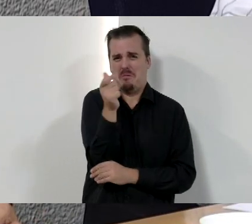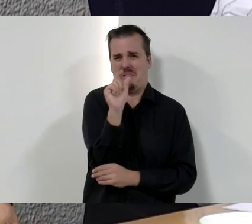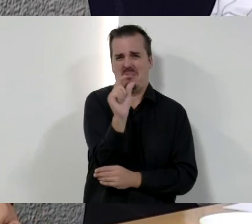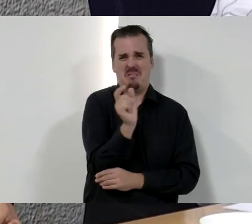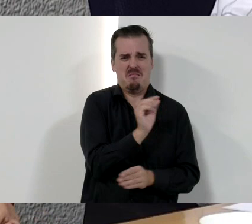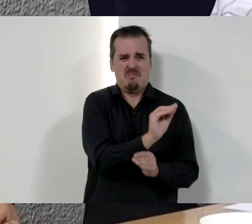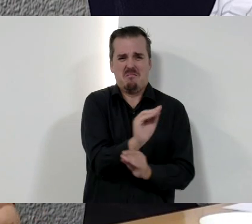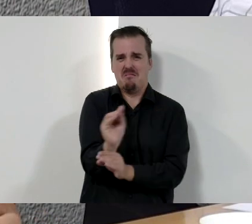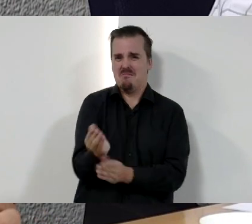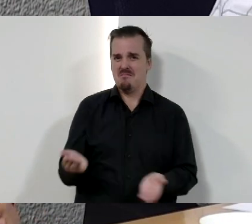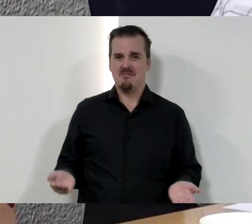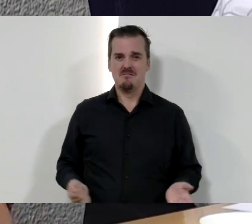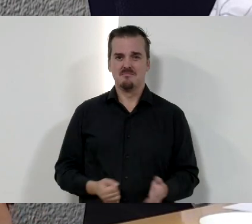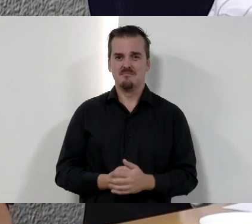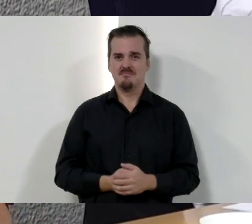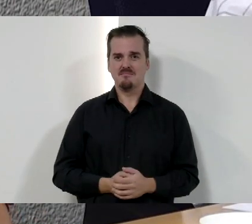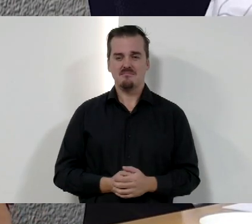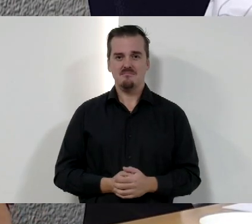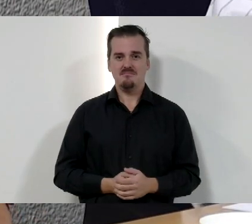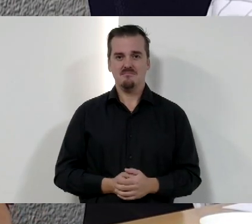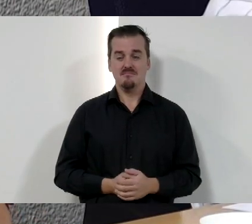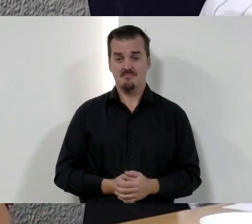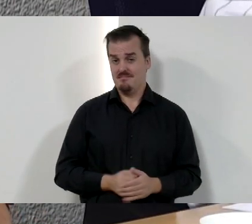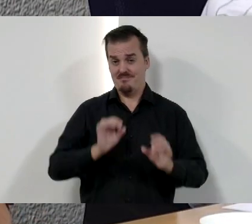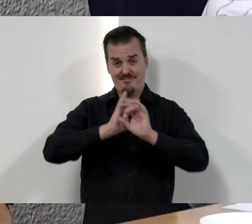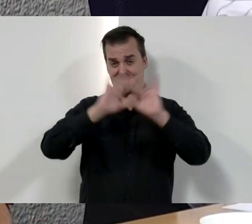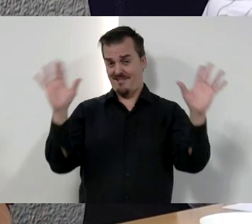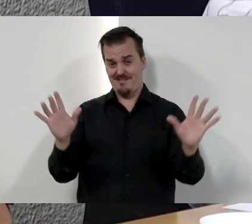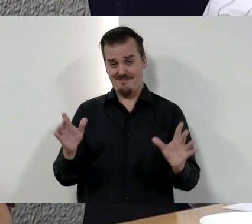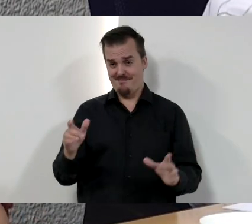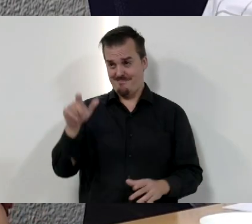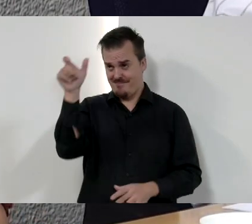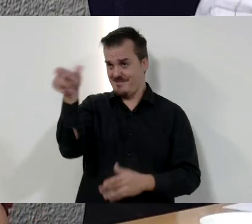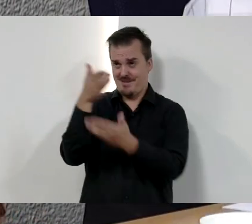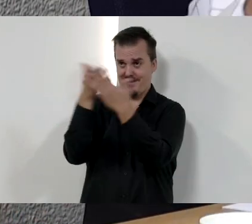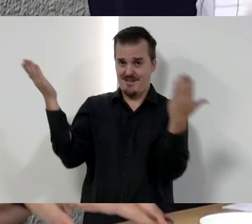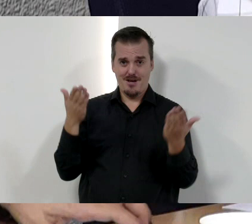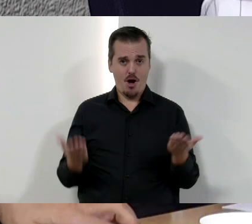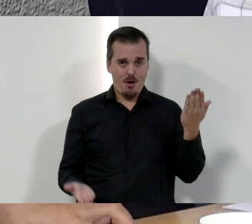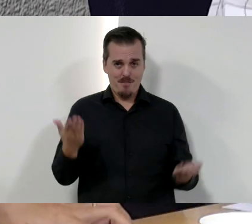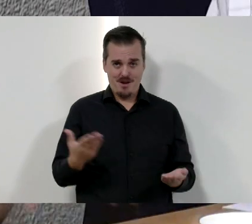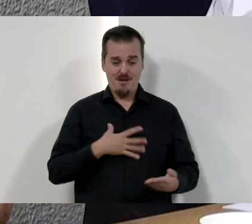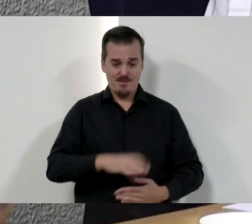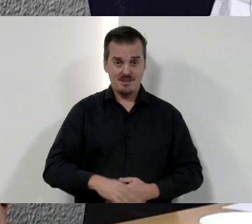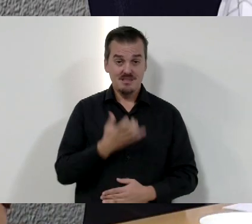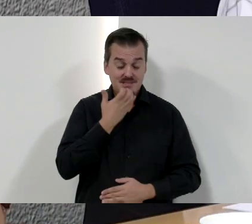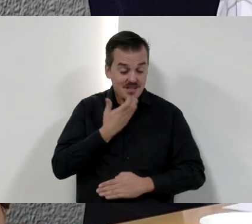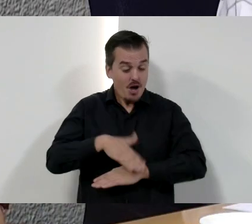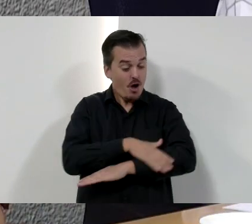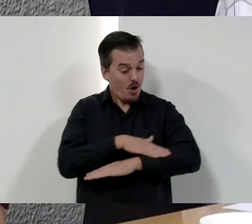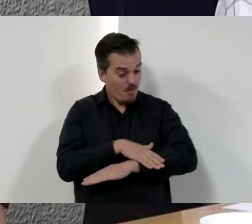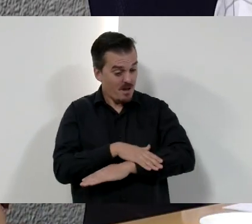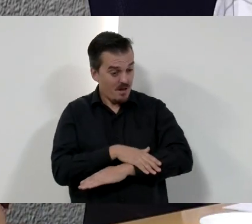familias. Entonces yo creo que queda claro, la gente puede comparar efectivamente, cuando unos gobiernan y cuando otros